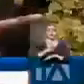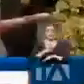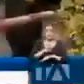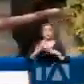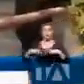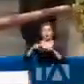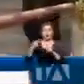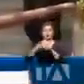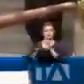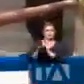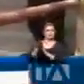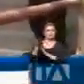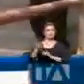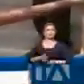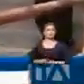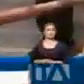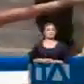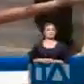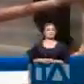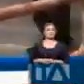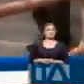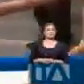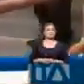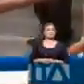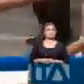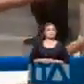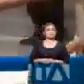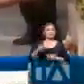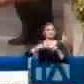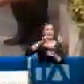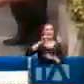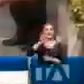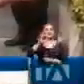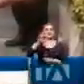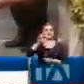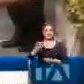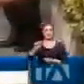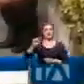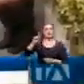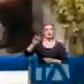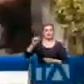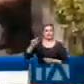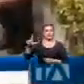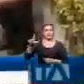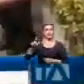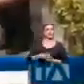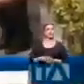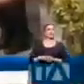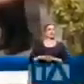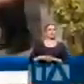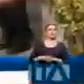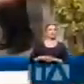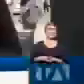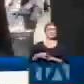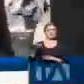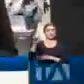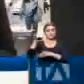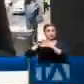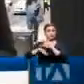gobierno, entre ellas la liberación del precio de la gasolina extra y diésel. En horas de la tarde de lunes ingresaron a la estación petrolera de